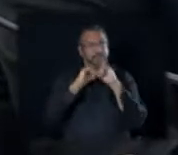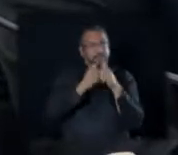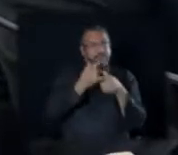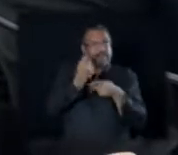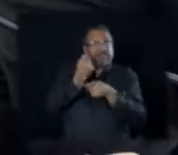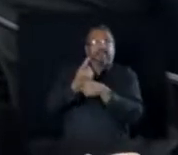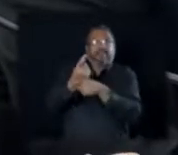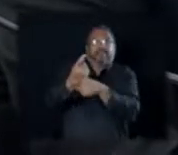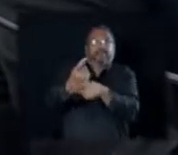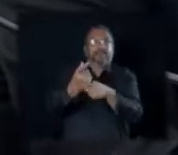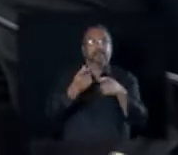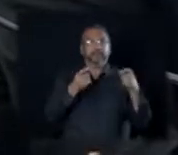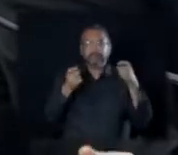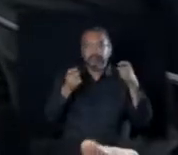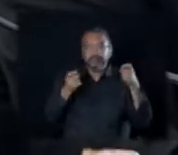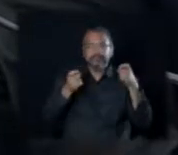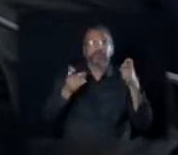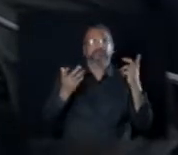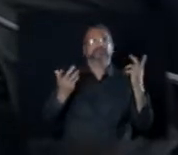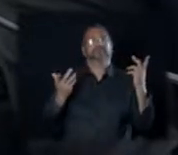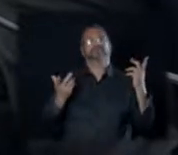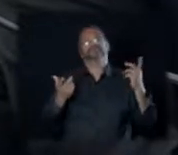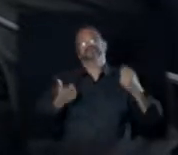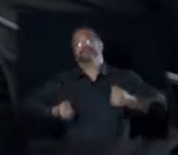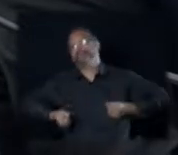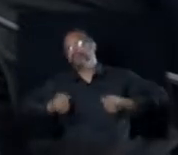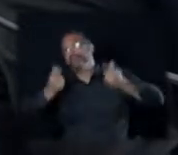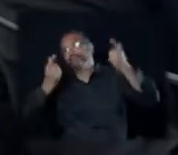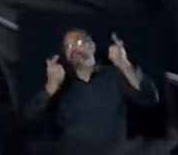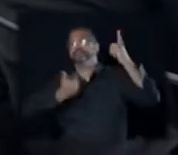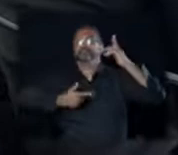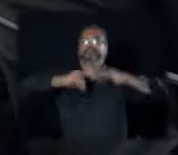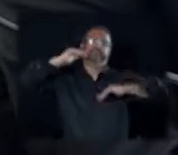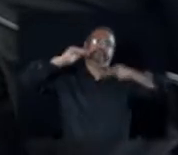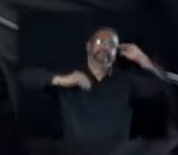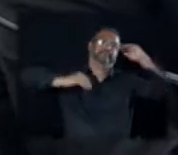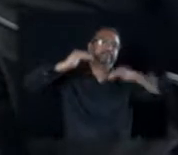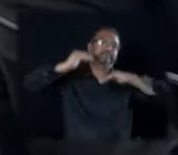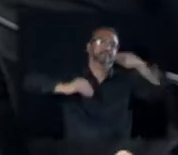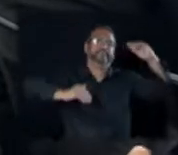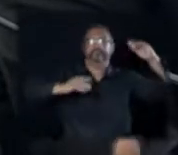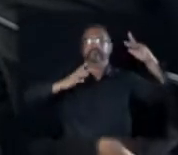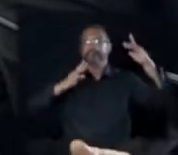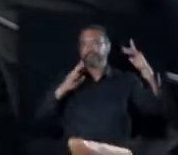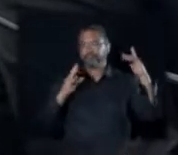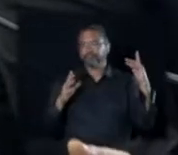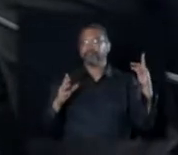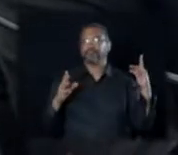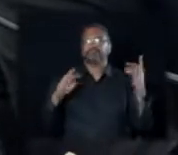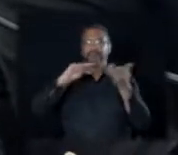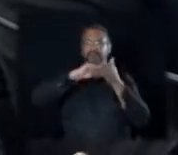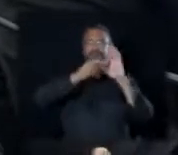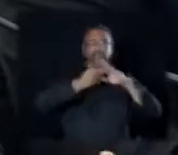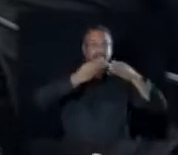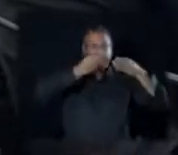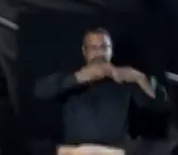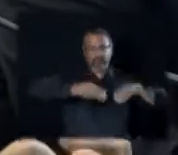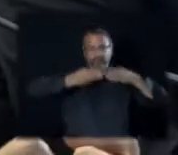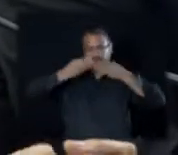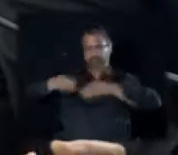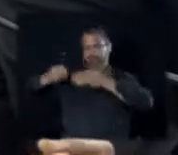es un problema importante tanto para mantener los gastos bajo control como para mantener un control